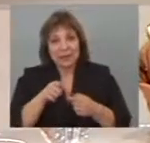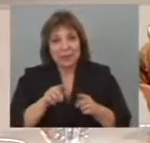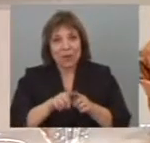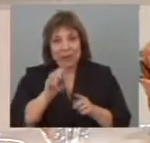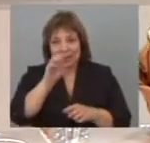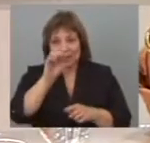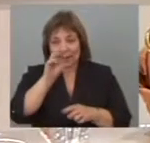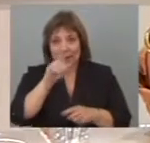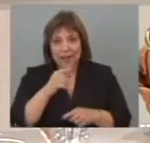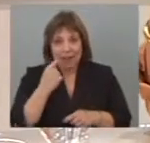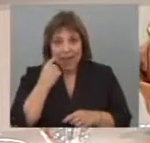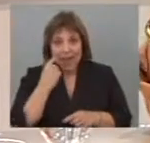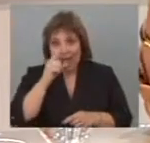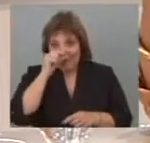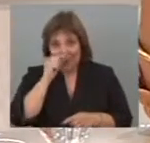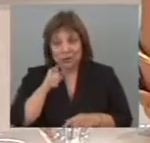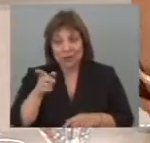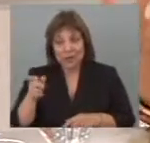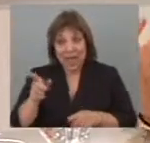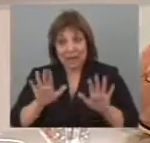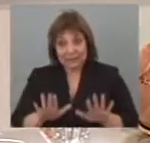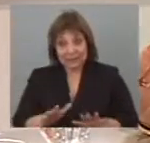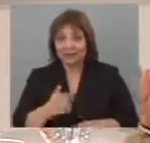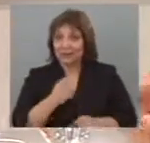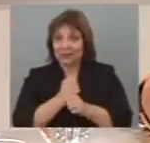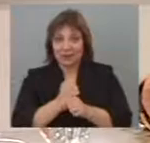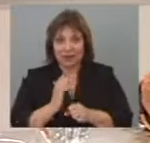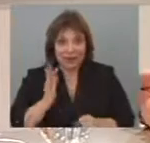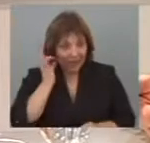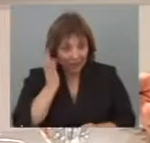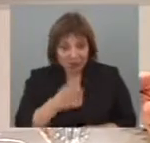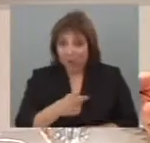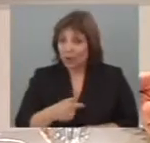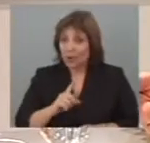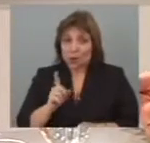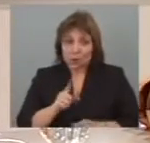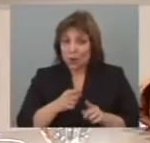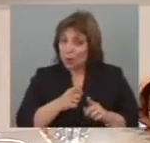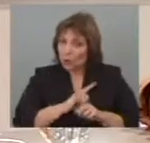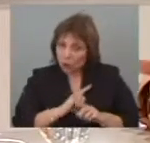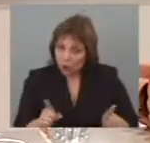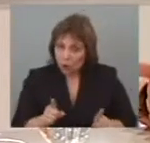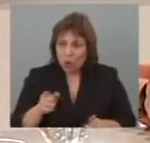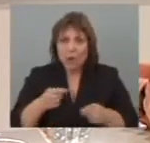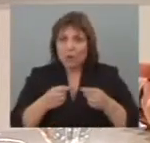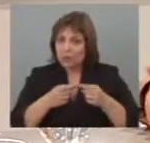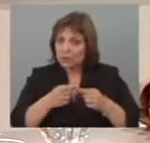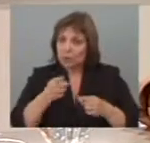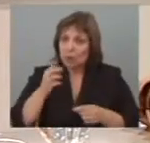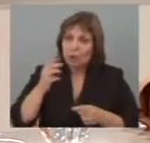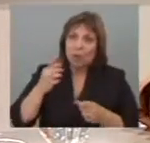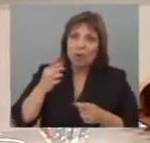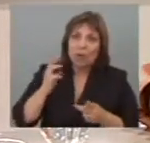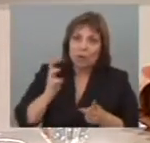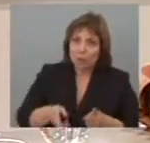semáforo amarillo que se nos tiene que prender. Y que tenemos que trabajar con la chiquilina, que esas cosas no las tenemos que permitir, no las tienen que permitir,